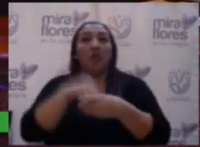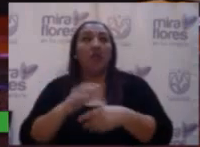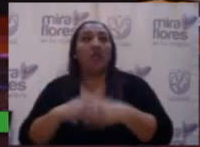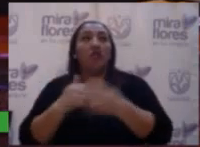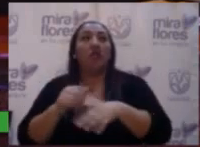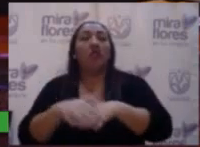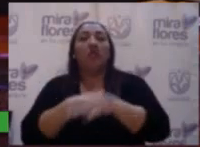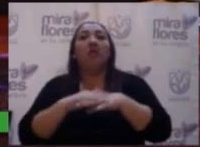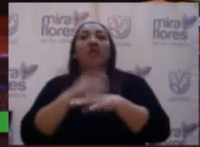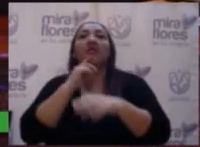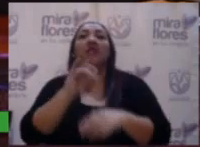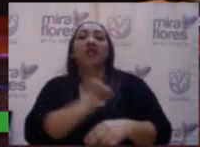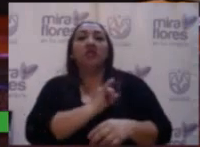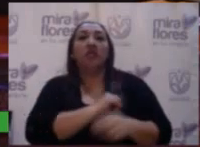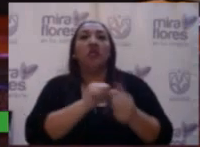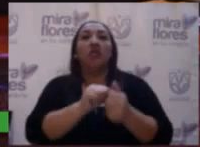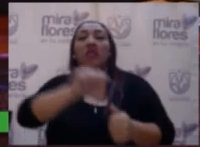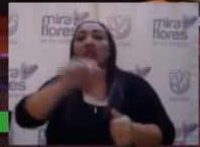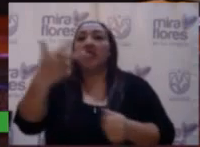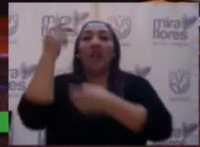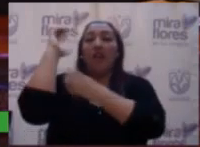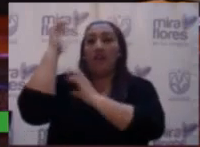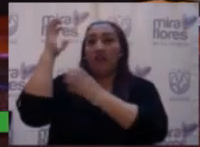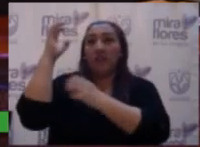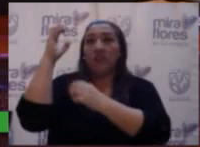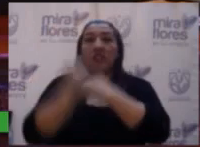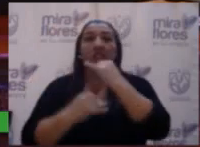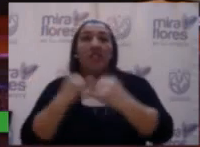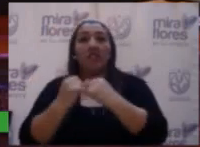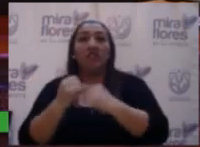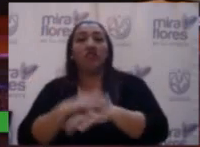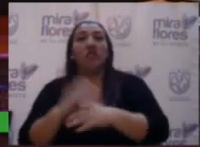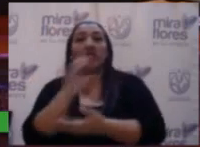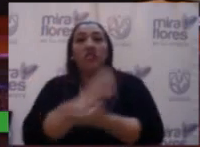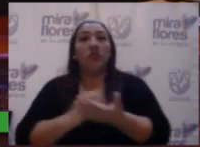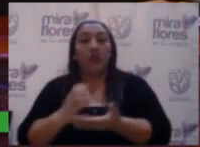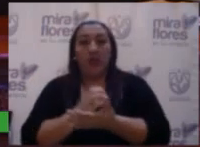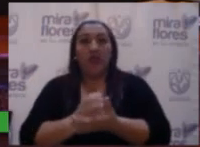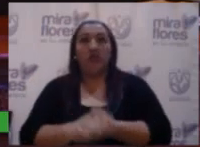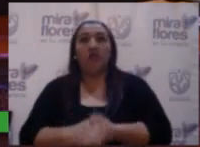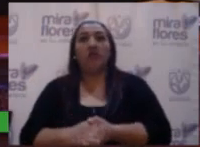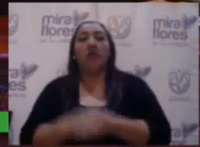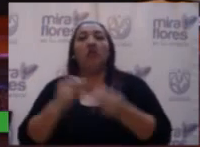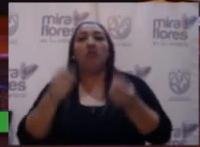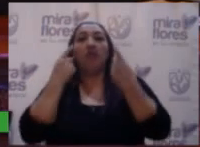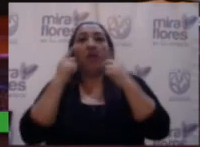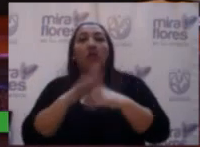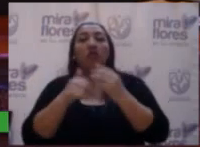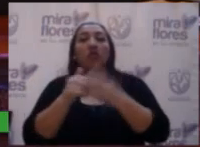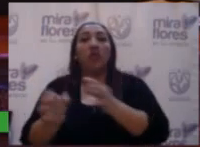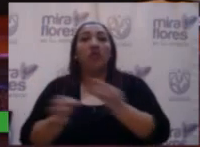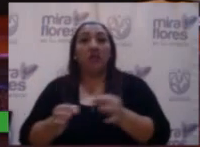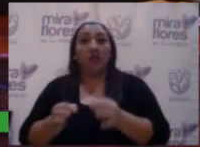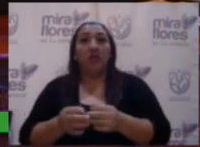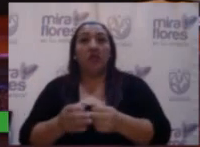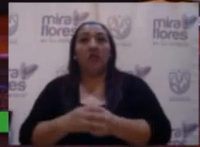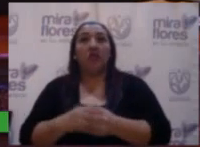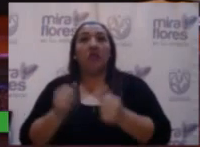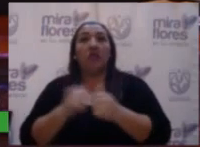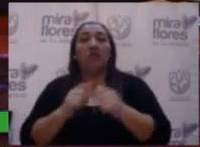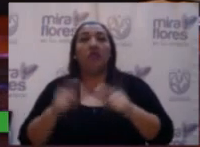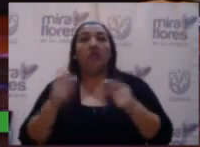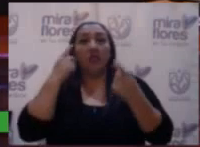delegación de la entidad en la tercera conferencia internacional sobre ciudades del aprendizaje de conformidad con expresado en las consideraciones